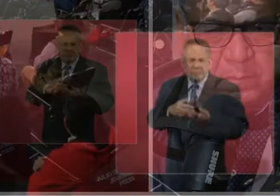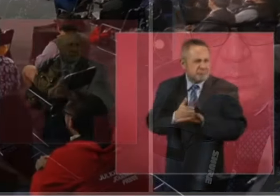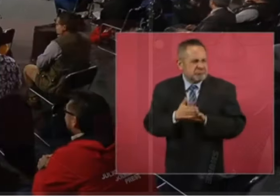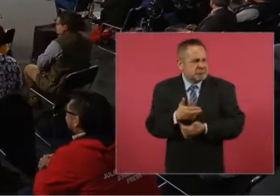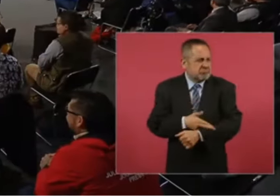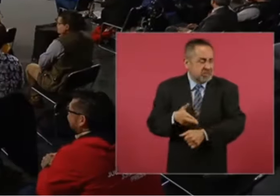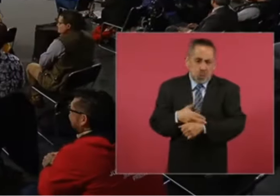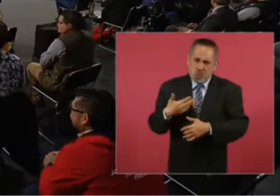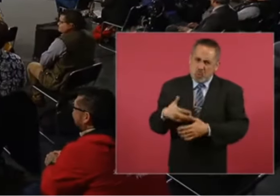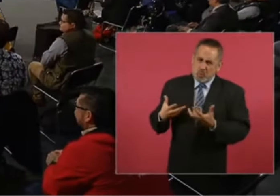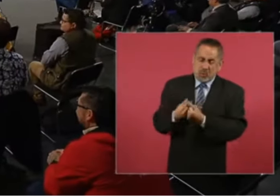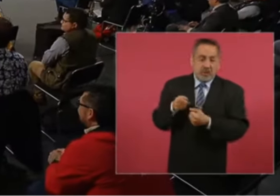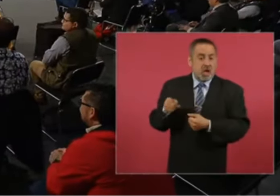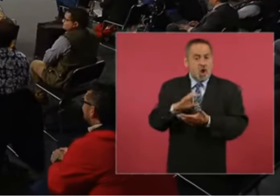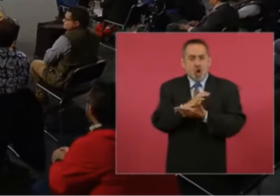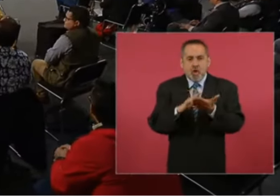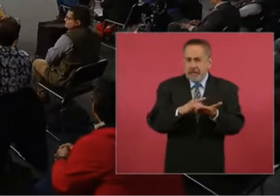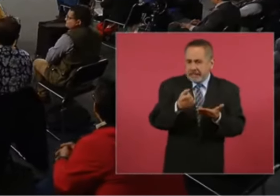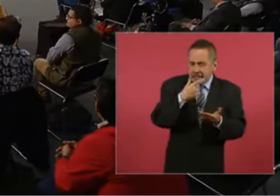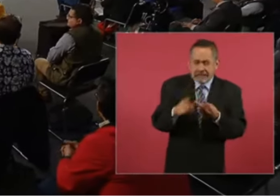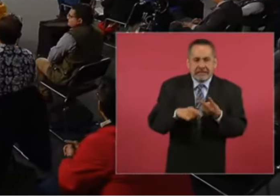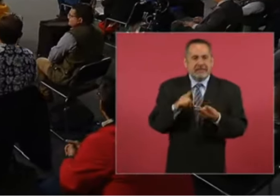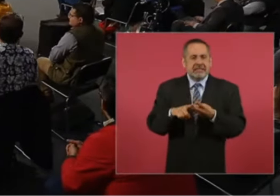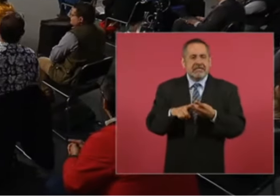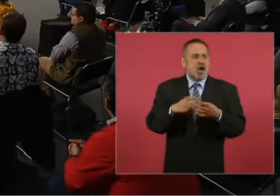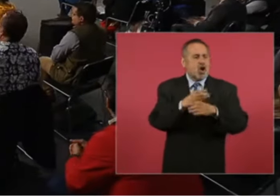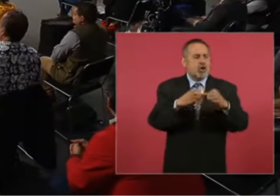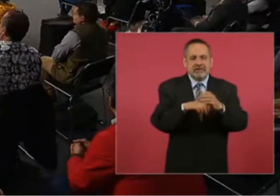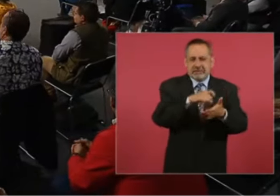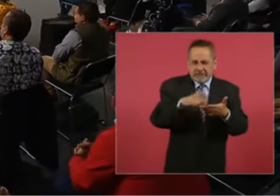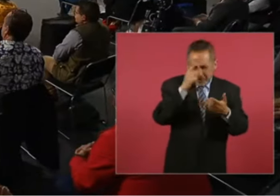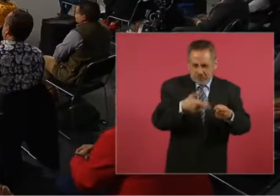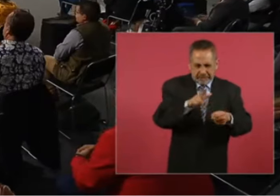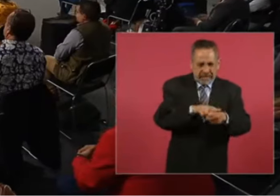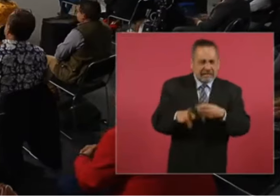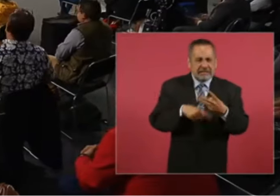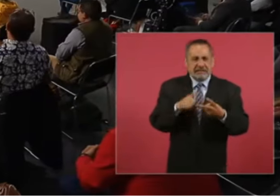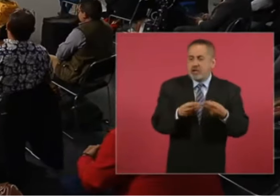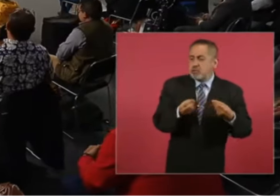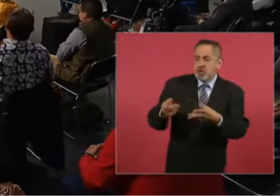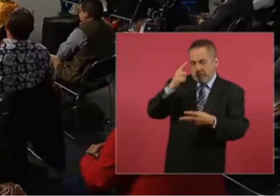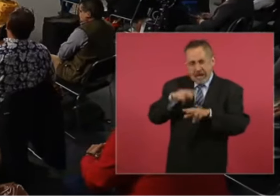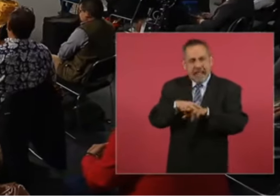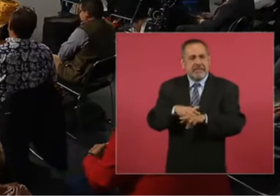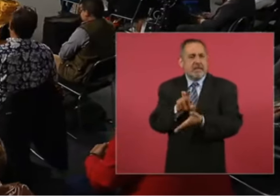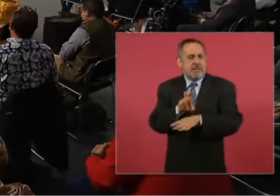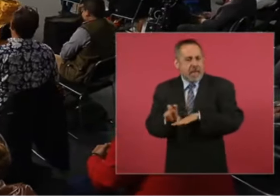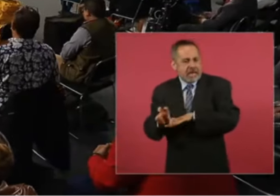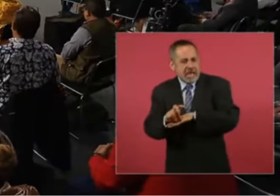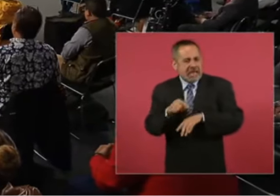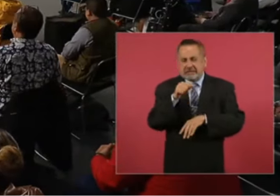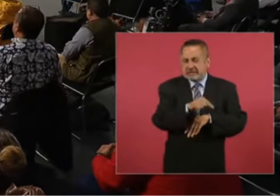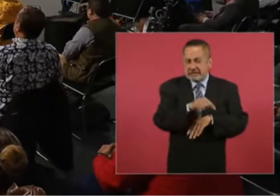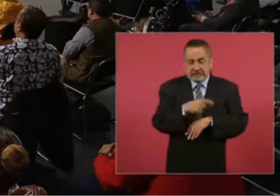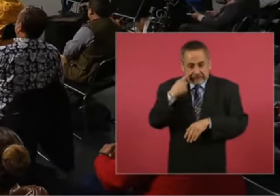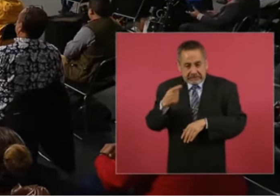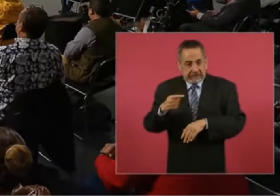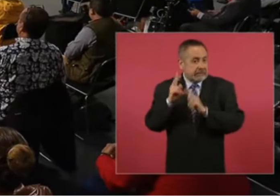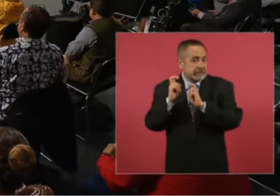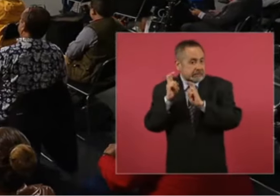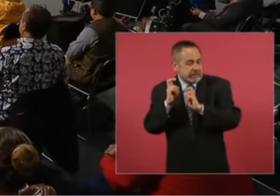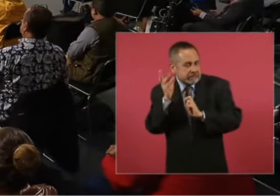está metido en contratos de medicinas, de equipo médico, de suministros para el Tren Maya. Así lo exhiben los audios de